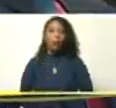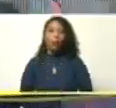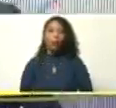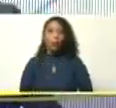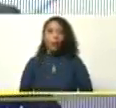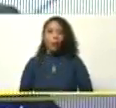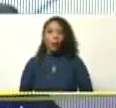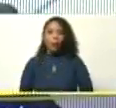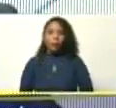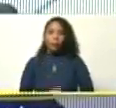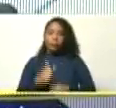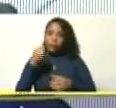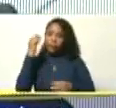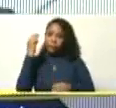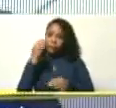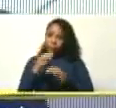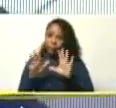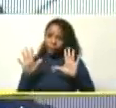Pues bien,